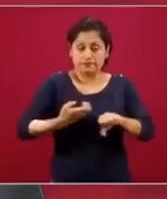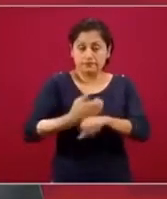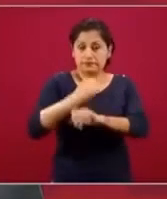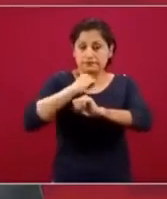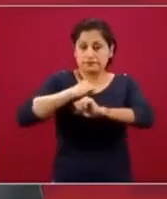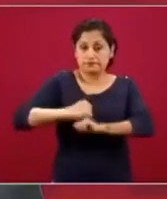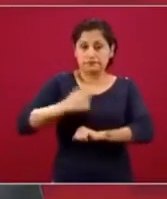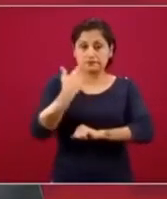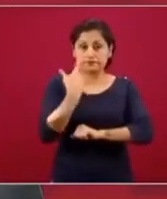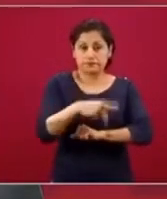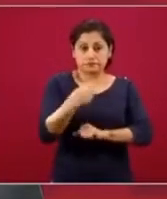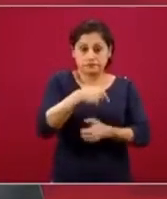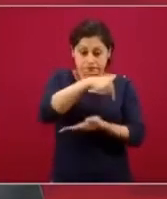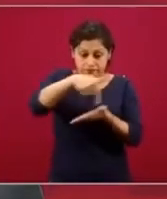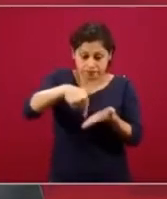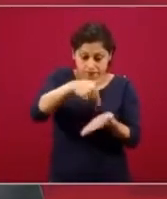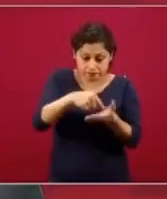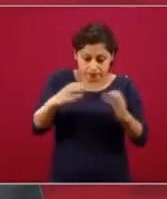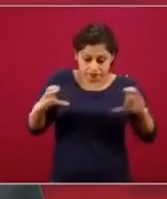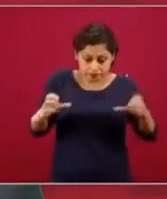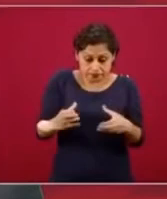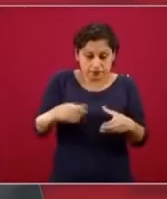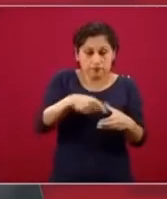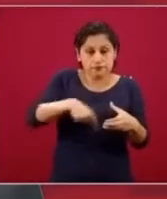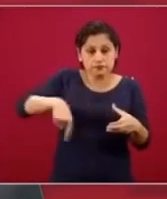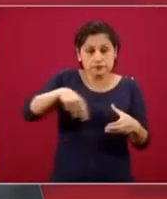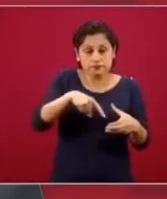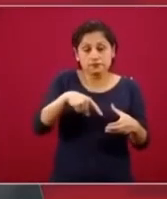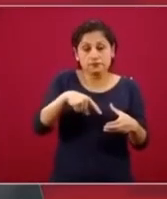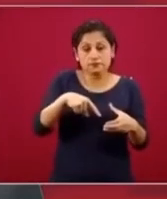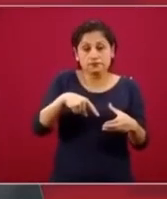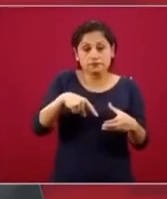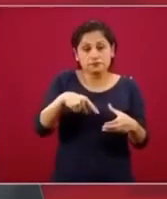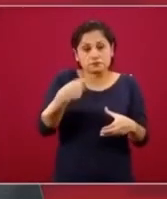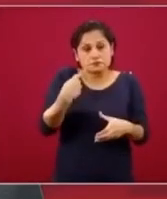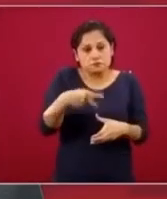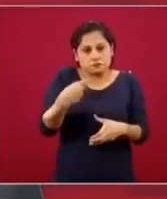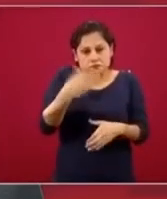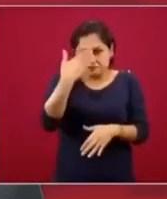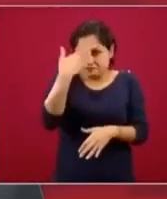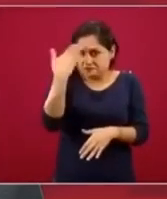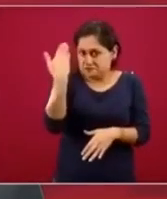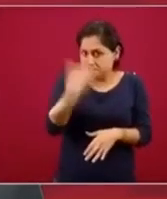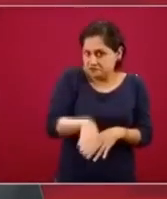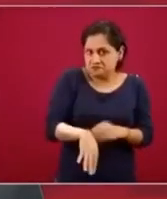a nivel local es más exacta, más elaborada,